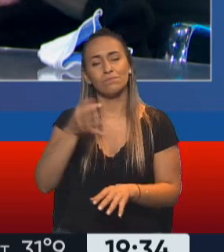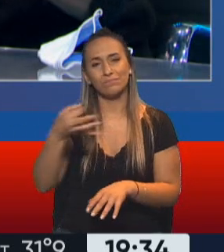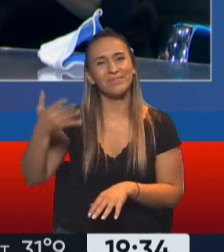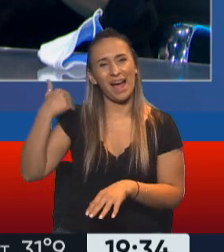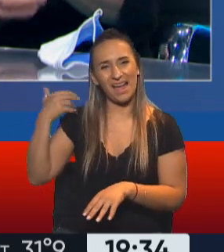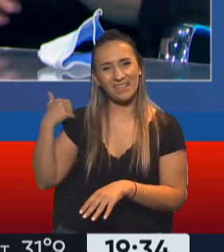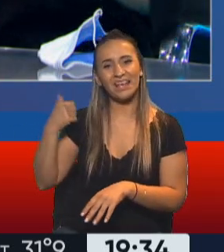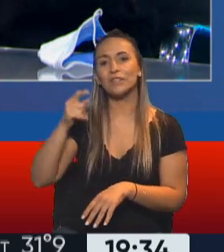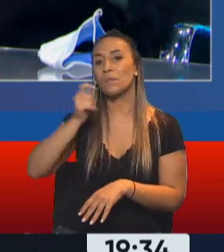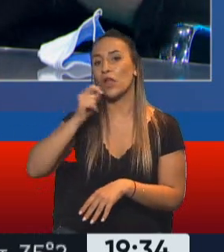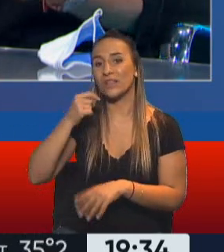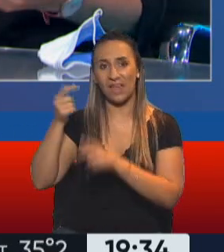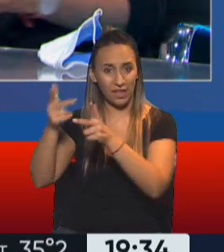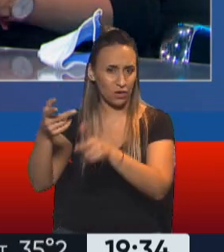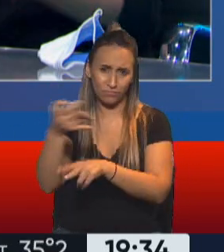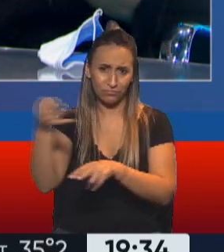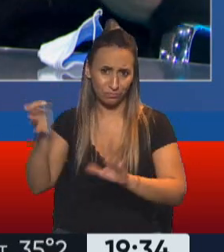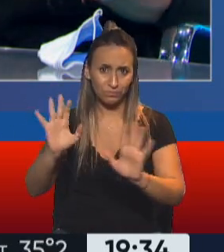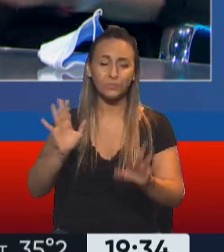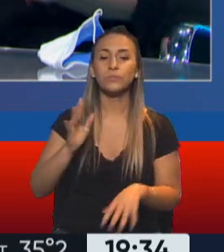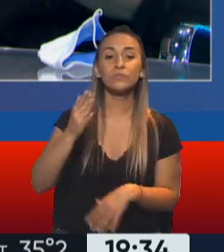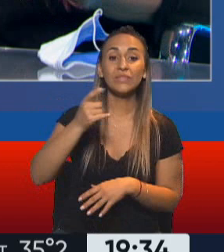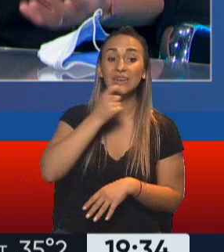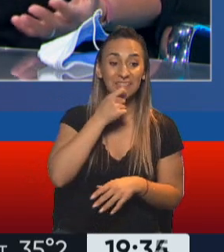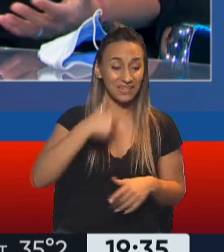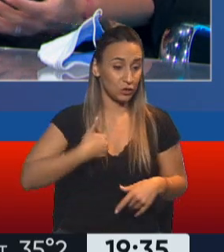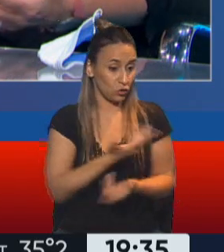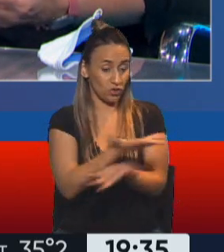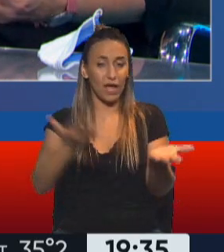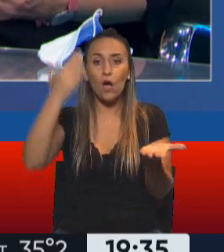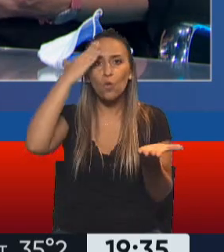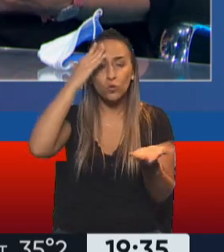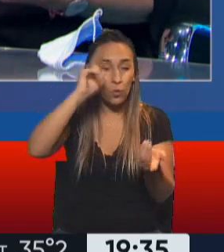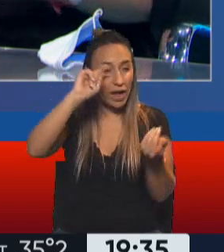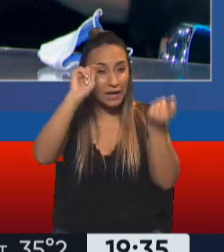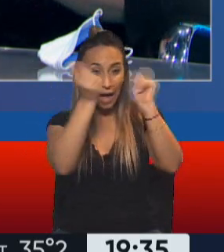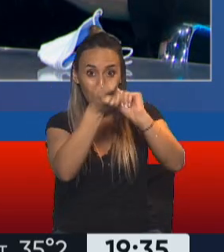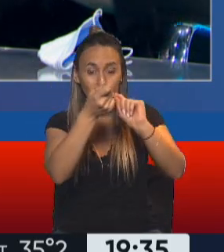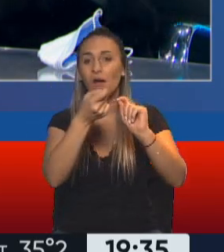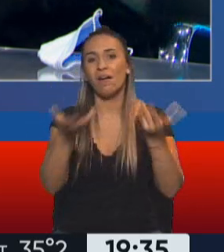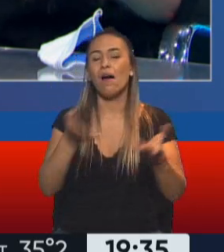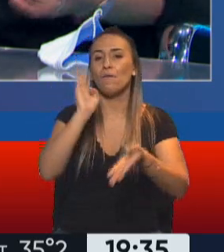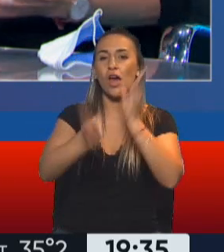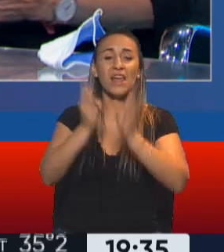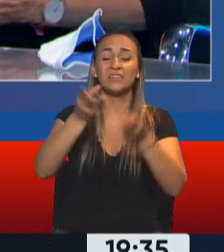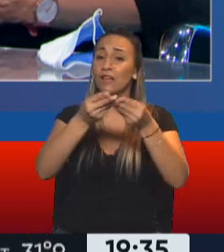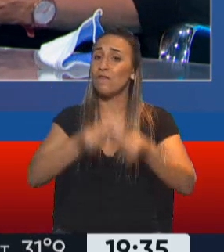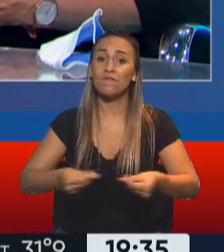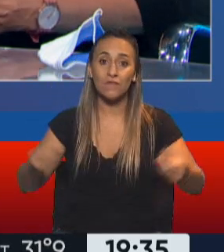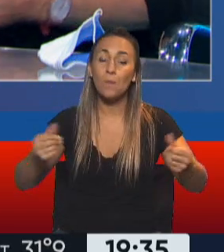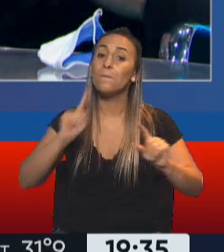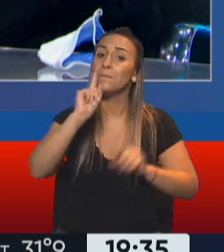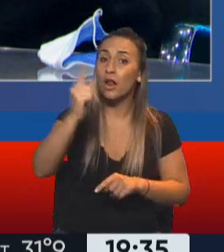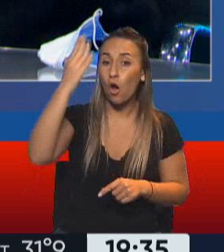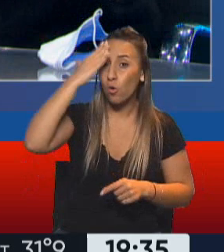a llevar a algún momento a vivir en una sociedad libre de violencias. Esos cambios culturales los construimos entre todos,